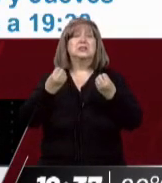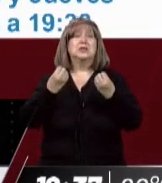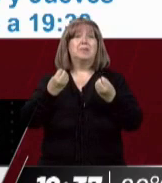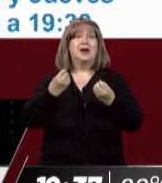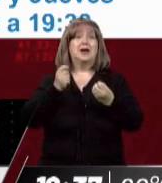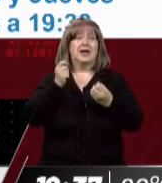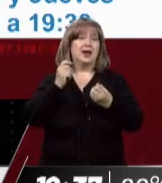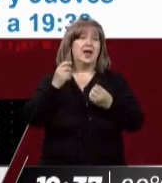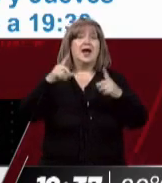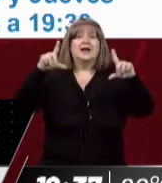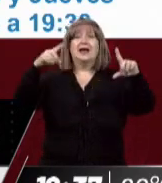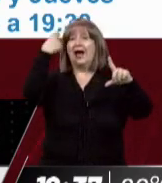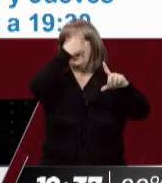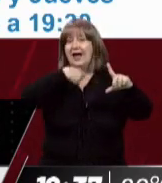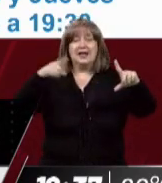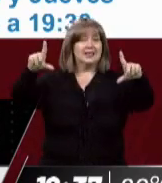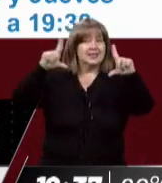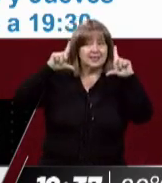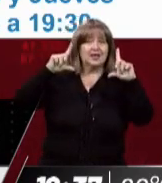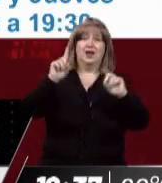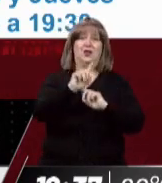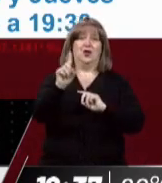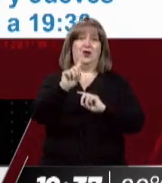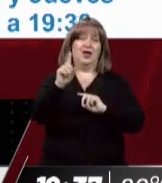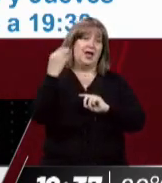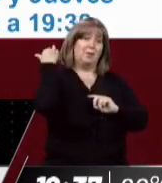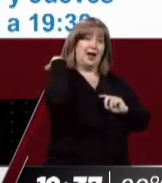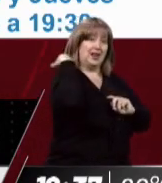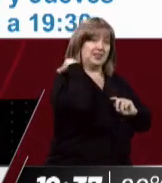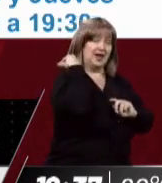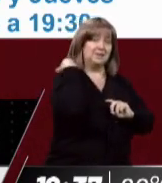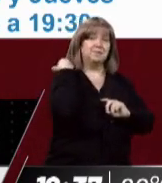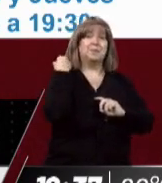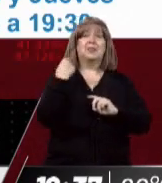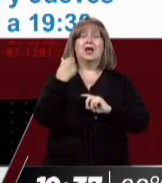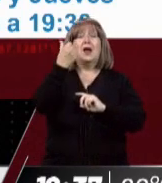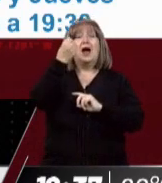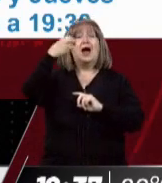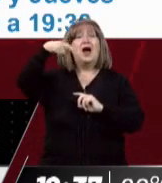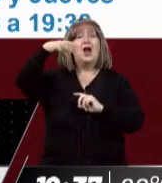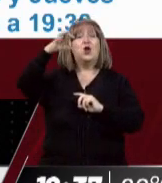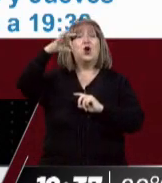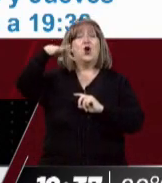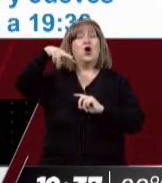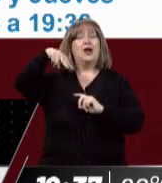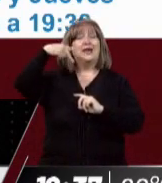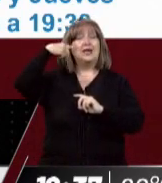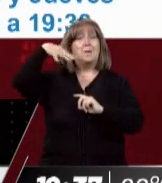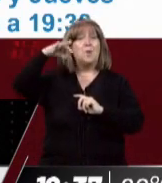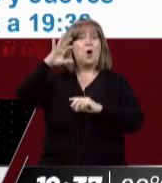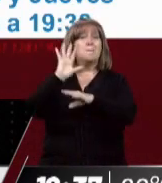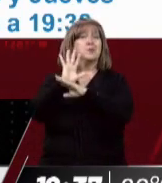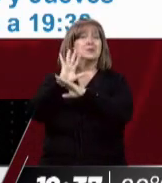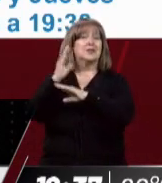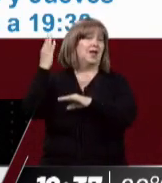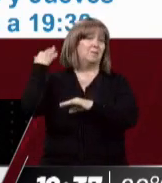anonimato y no ser después juzgados, por decirlo de alguna manera. Y también para que toda aquella persona que sienta que